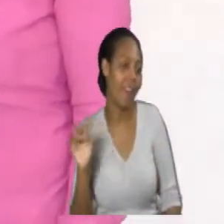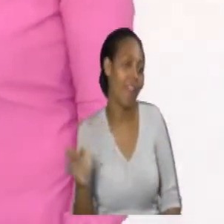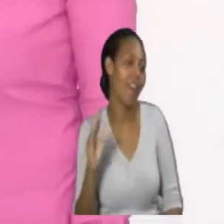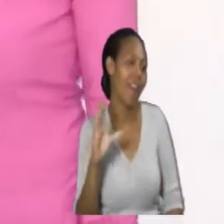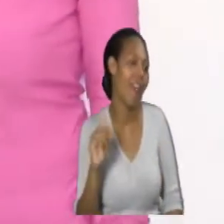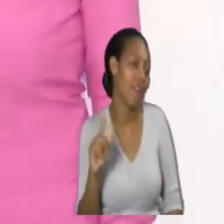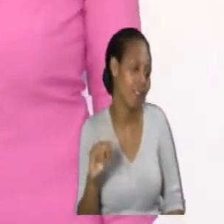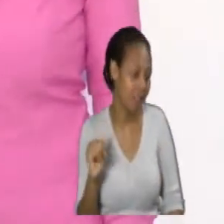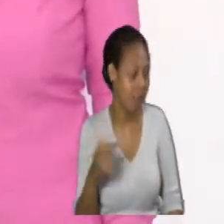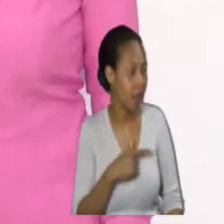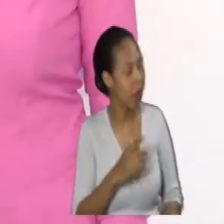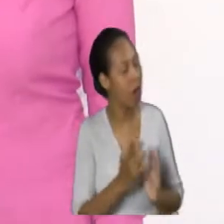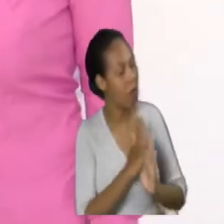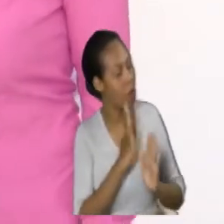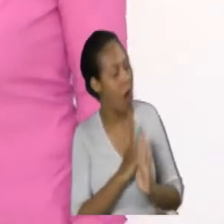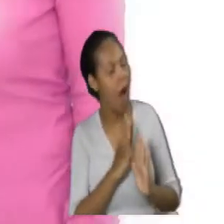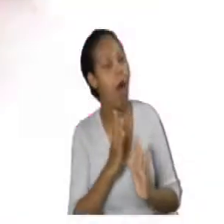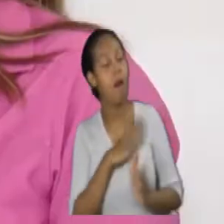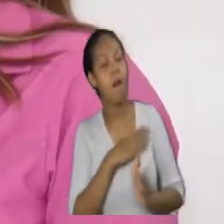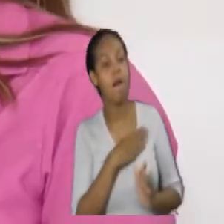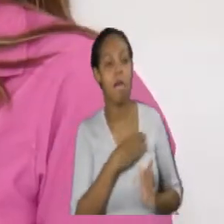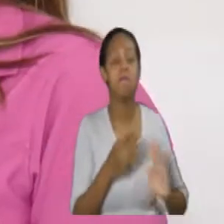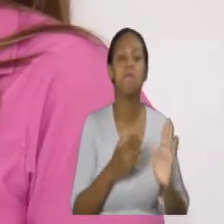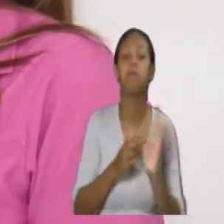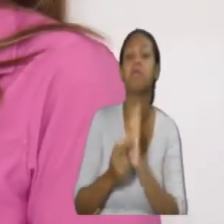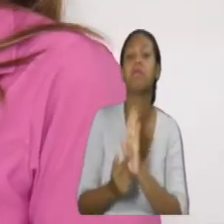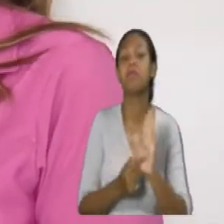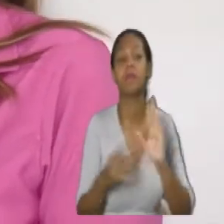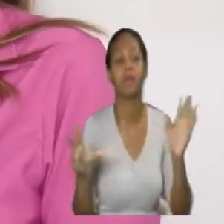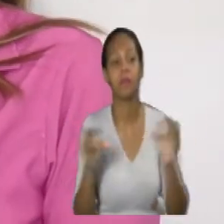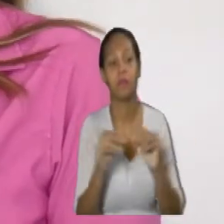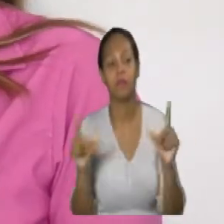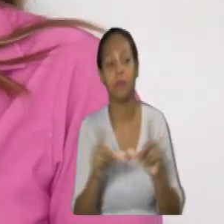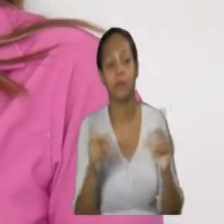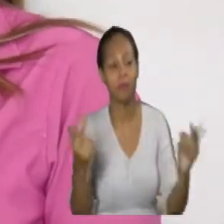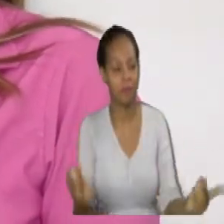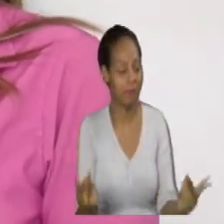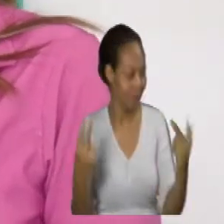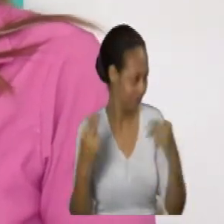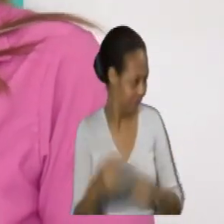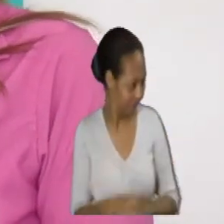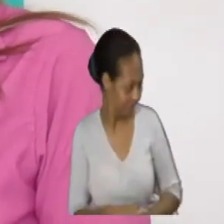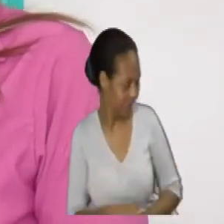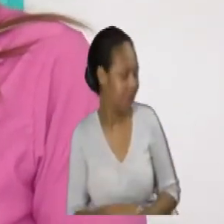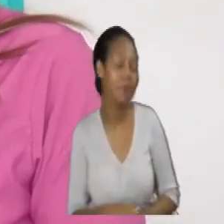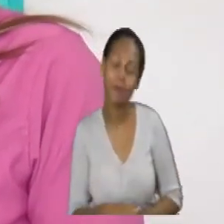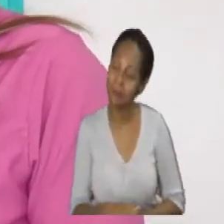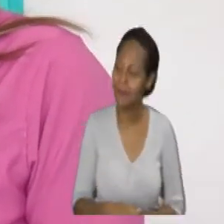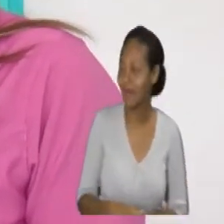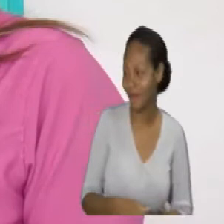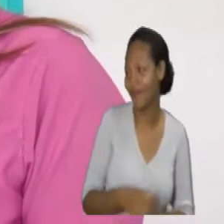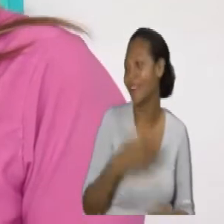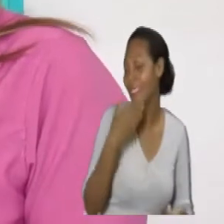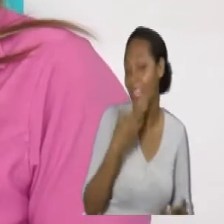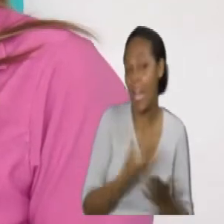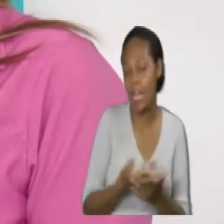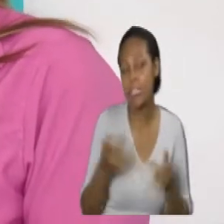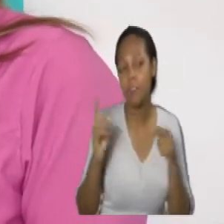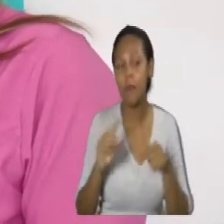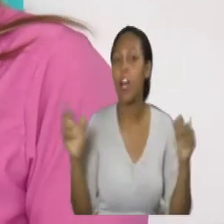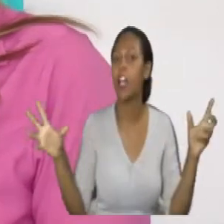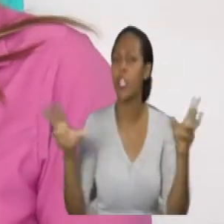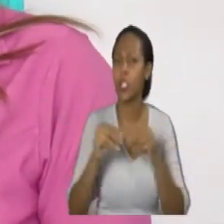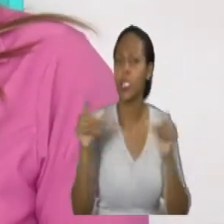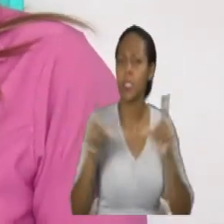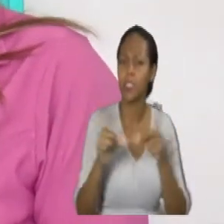esta es la que nos llena llevarle a nuestros televidentes. Gracias, Jennifer. De verdad que también le comento a todos los televidentes